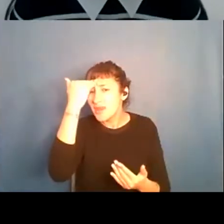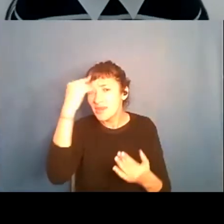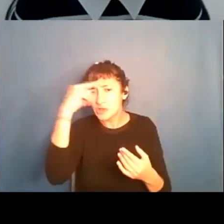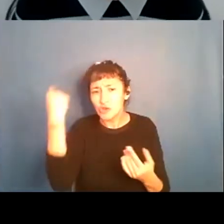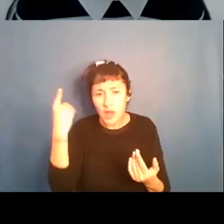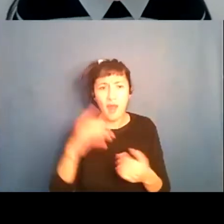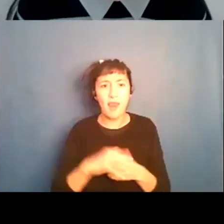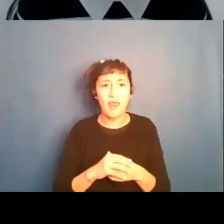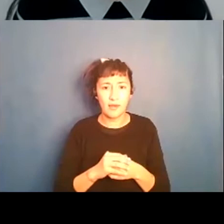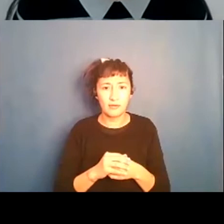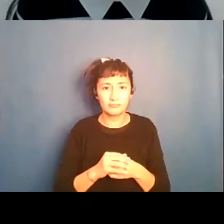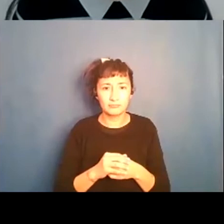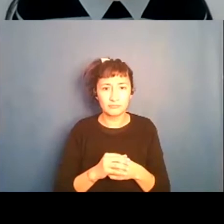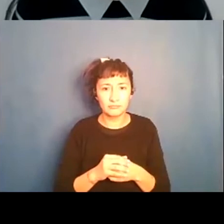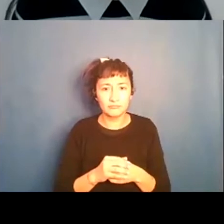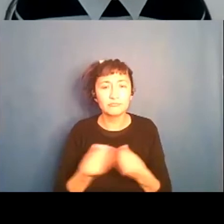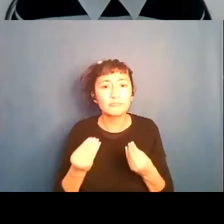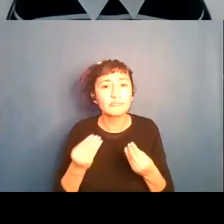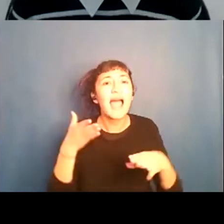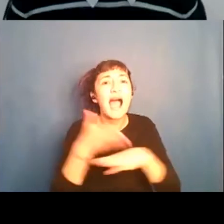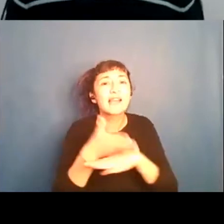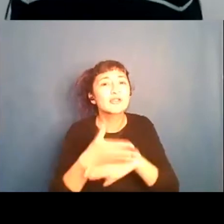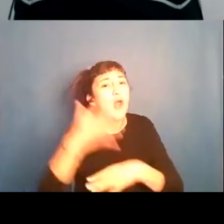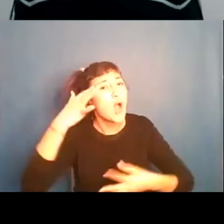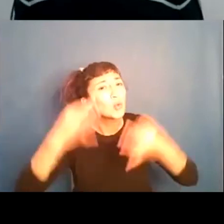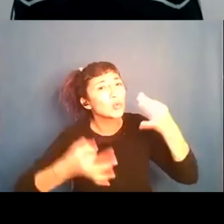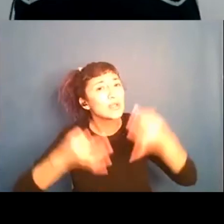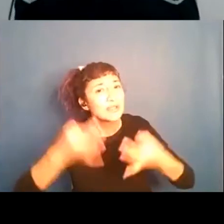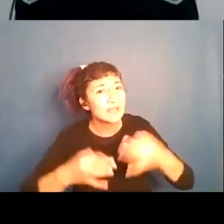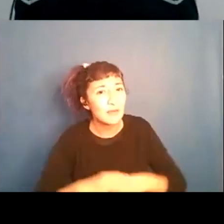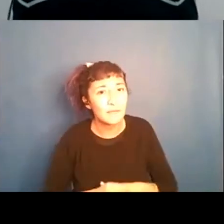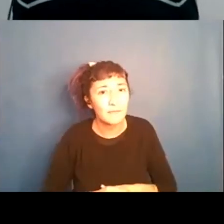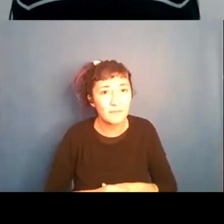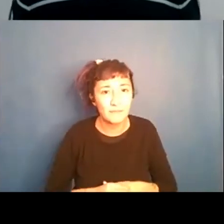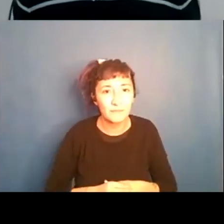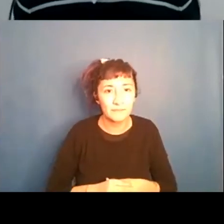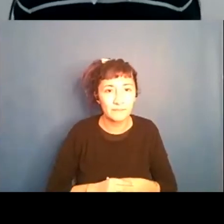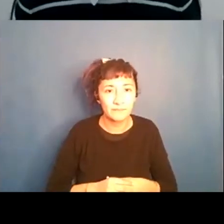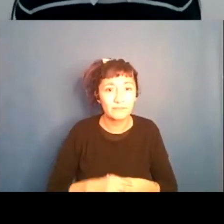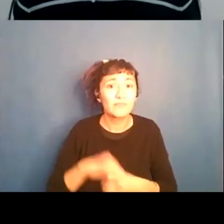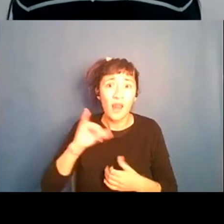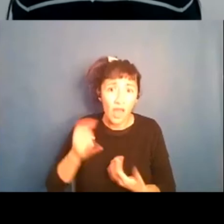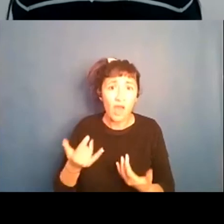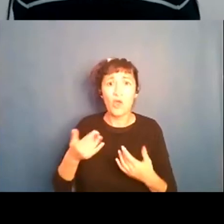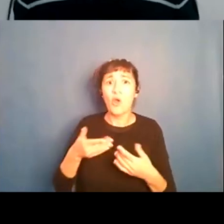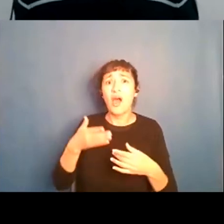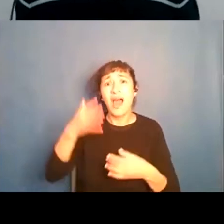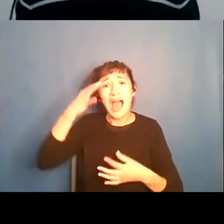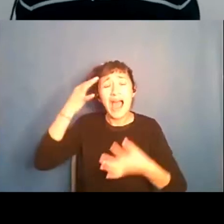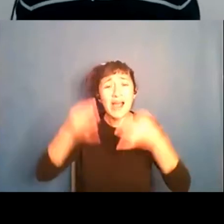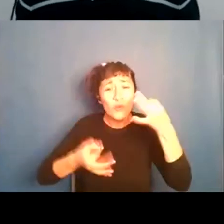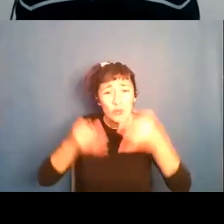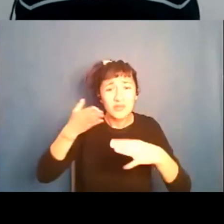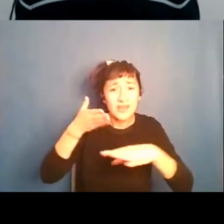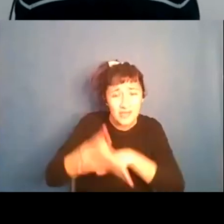¿Cómo? Perdón. Acceso a la justicia, Acceso acceso a la salud, a la salud, al derecho derechos